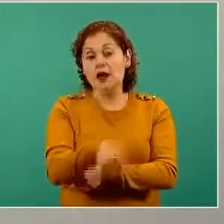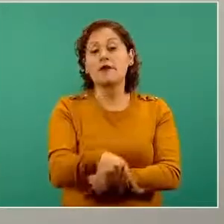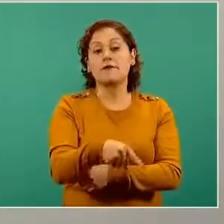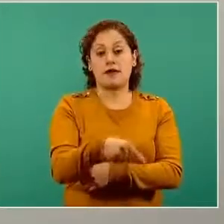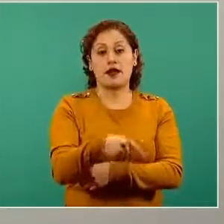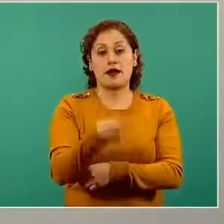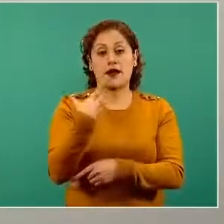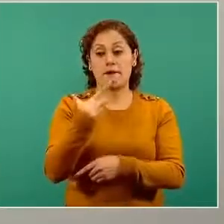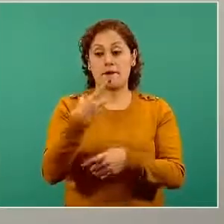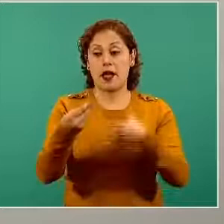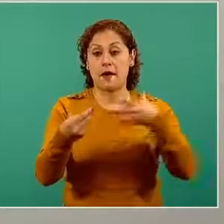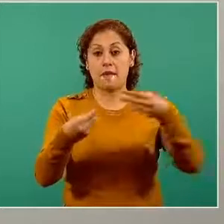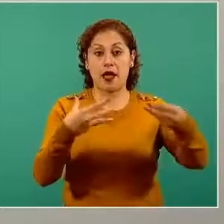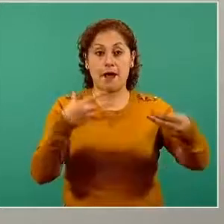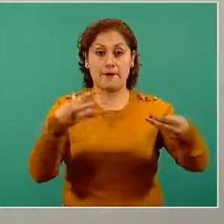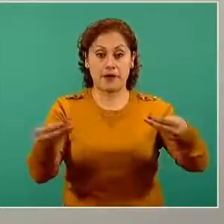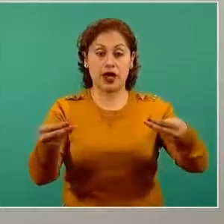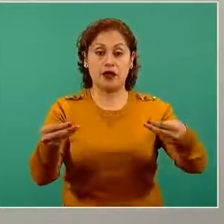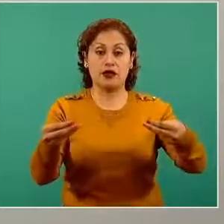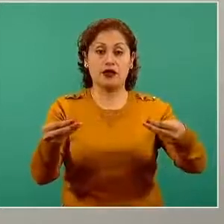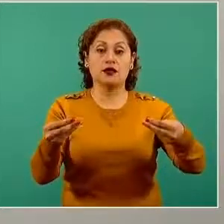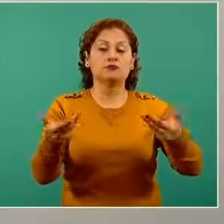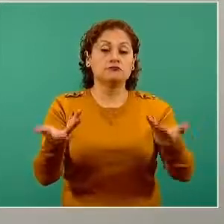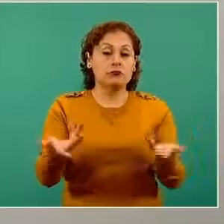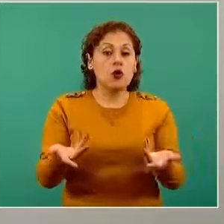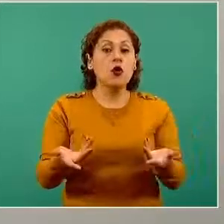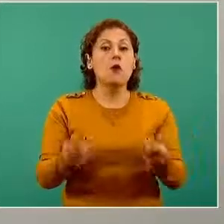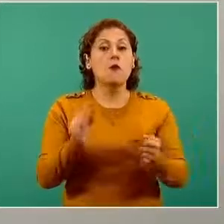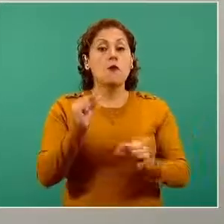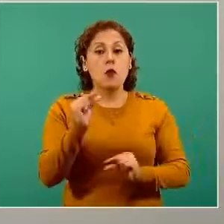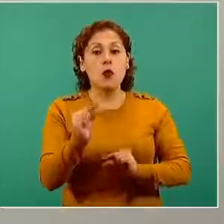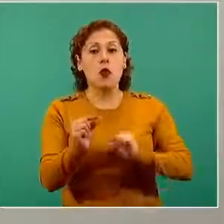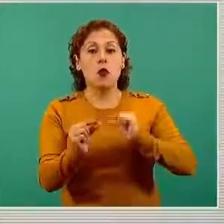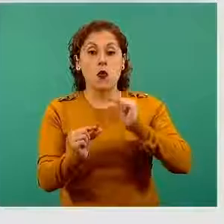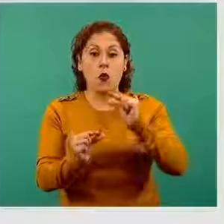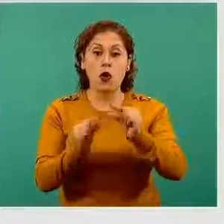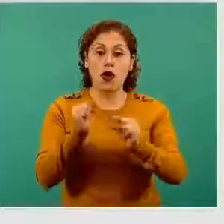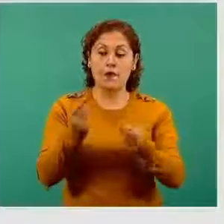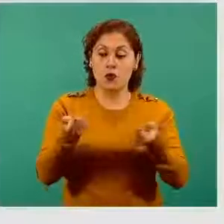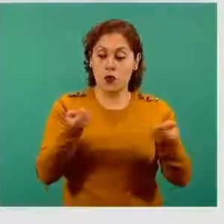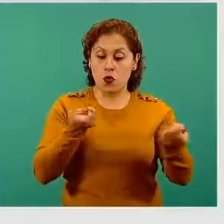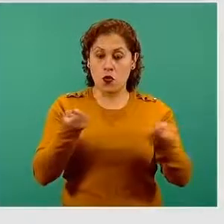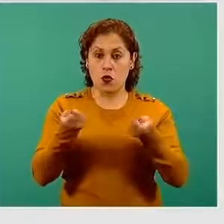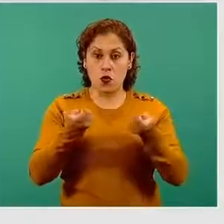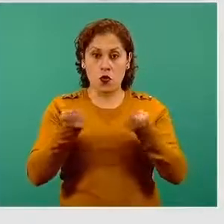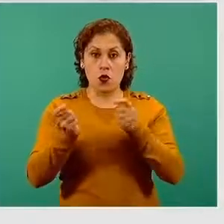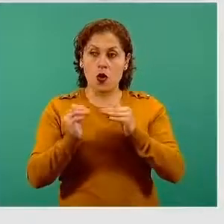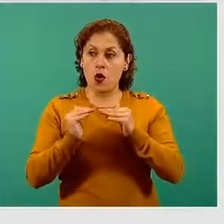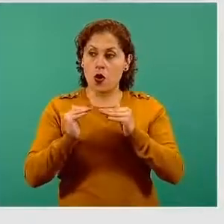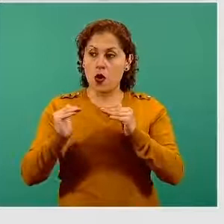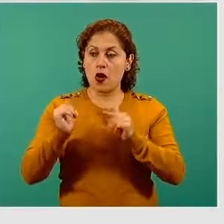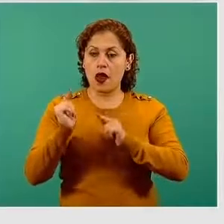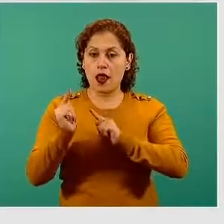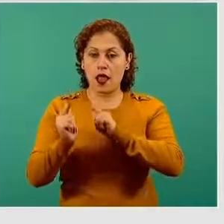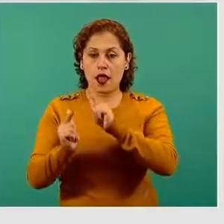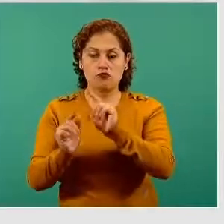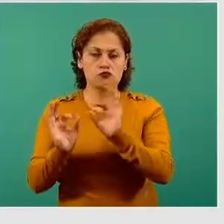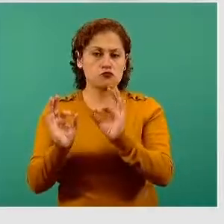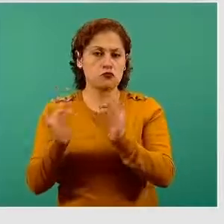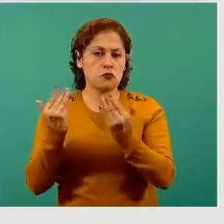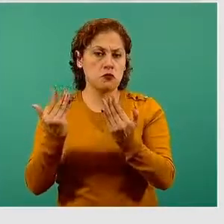la dinámica de la transmisión pueda mantenerse controlada el mayor tiempo posible y no